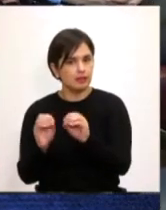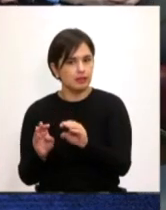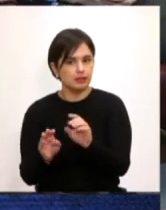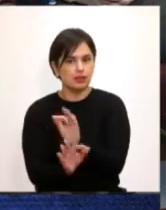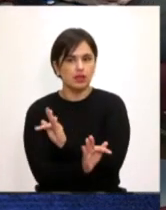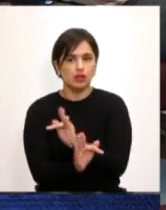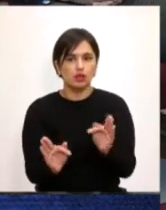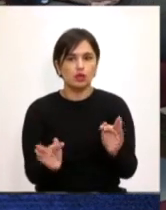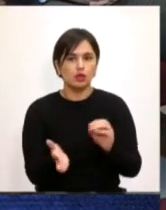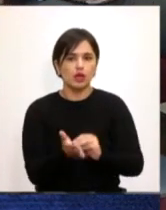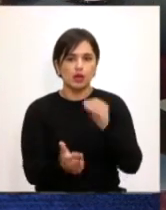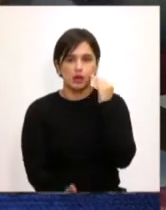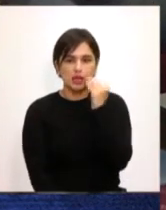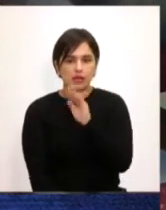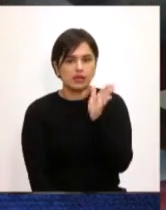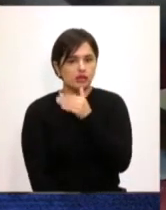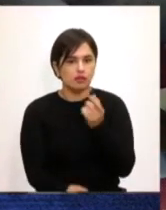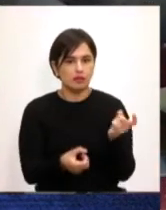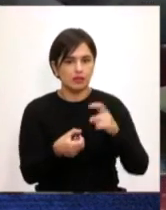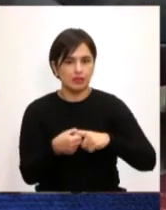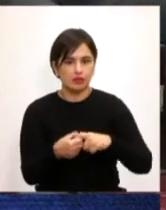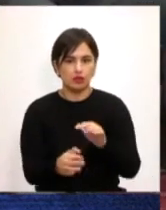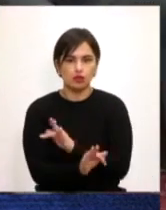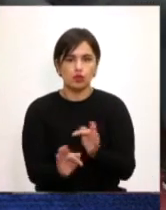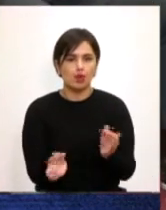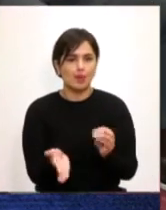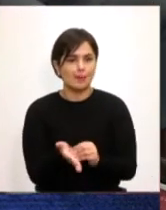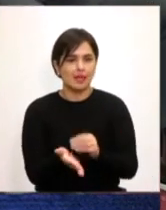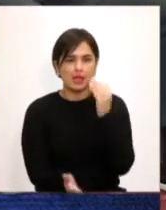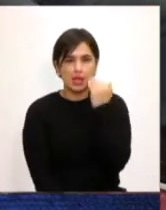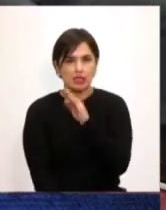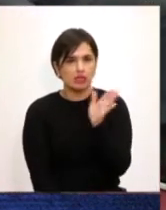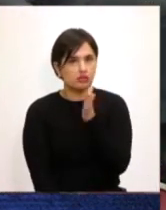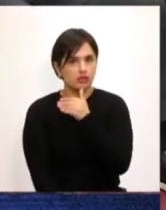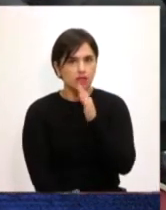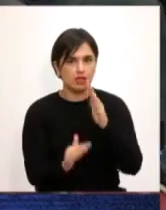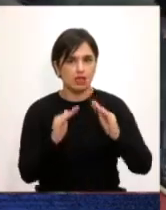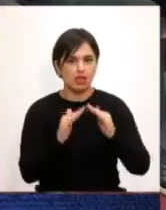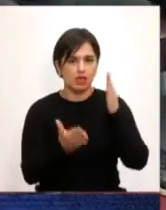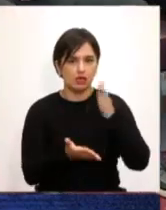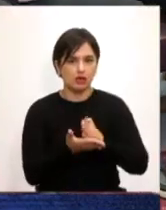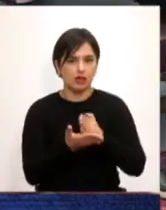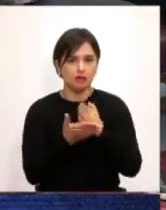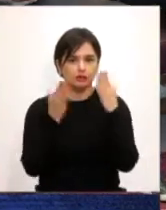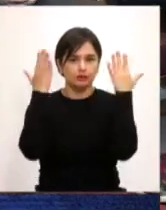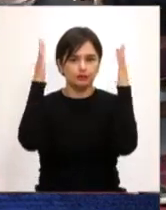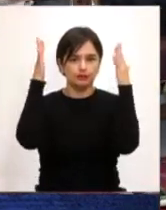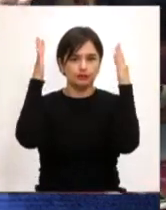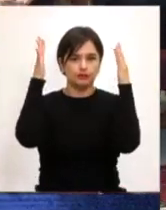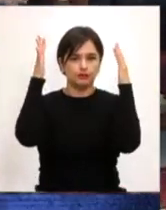Nunca más niños sin matrícula, nunca más niños sin escuela.